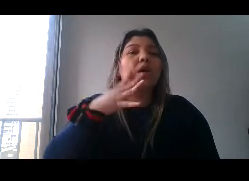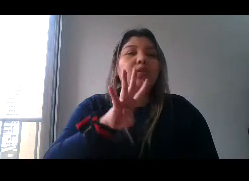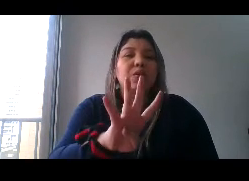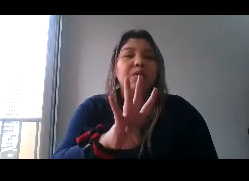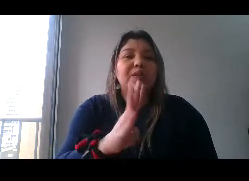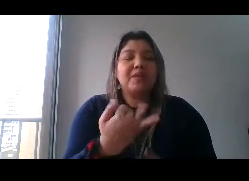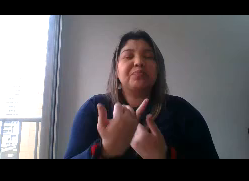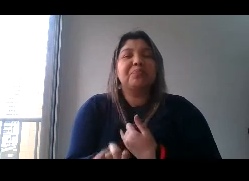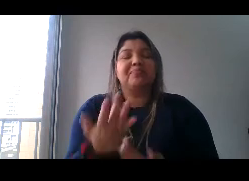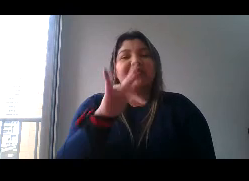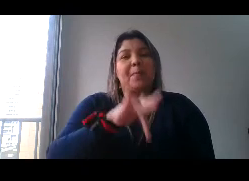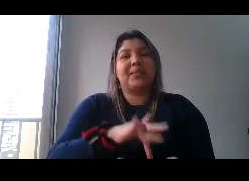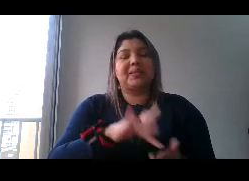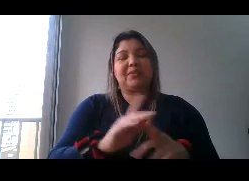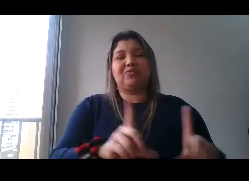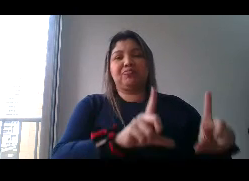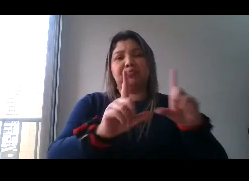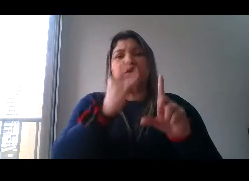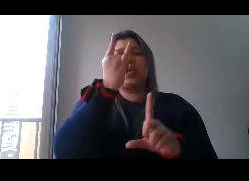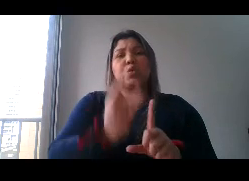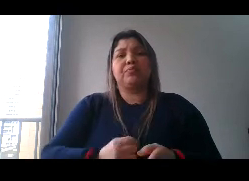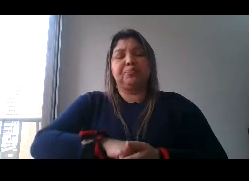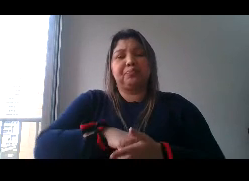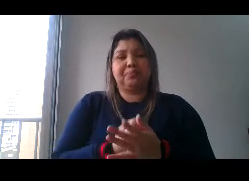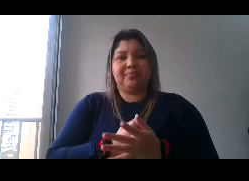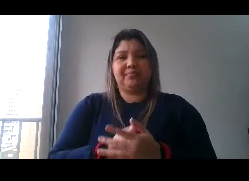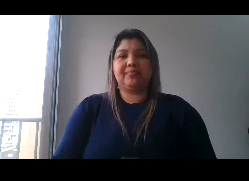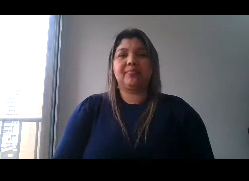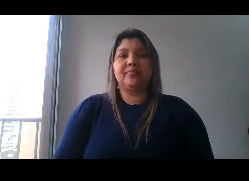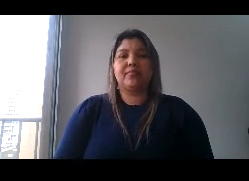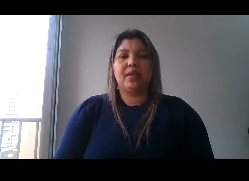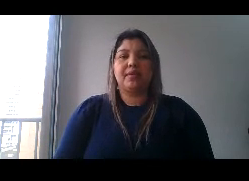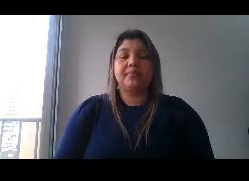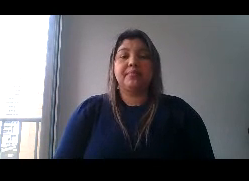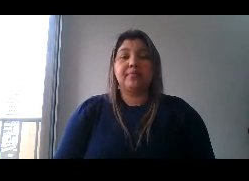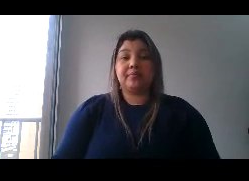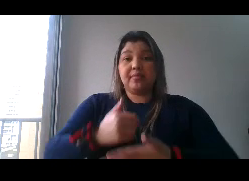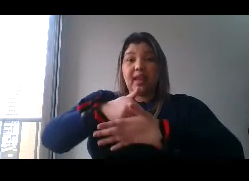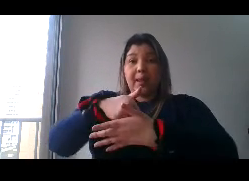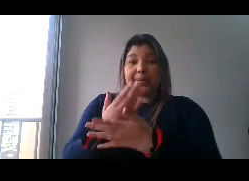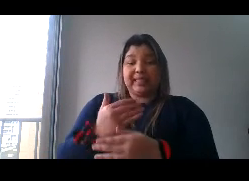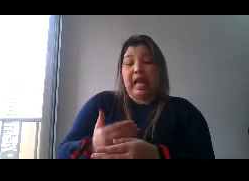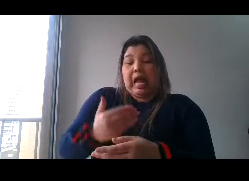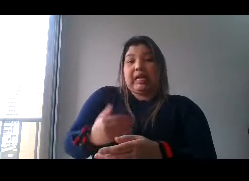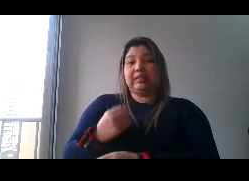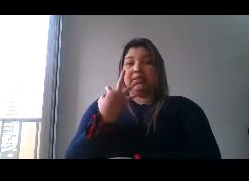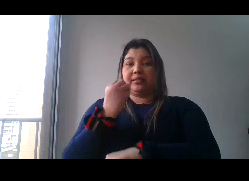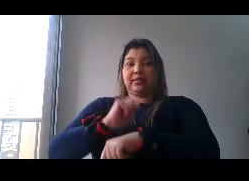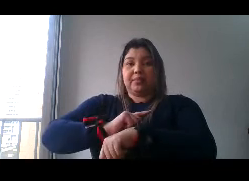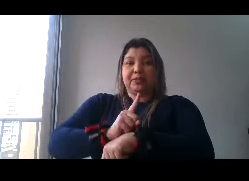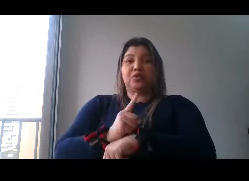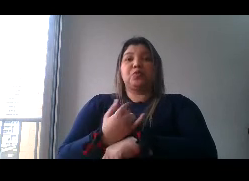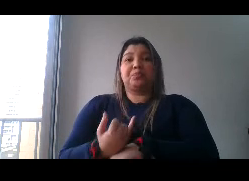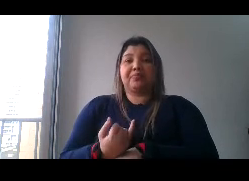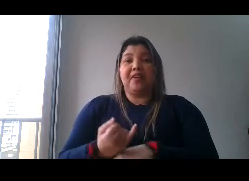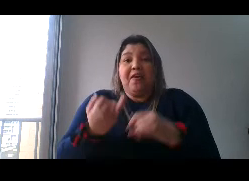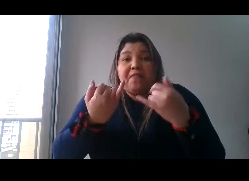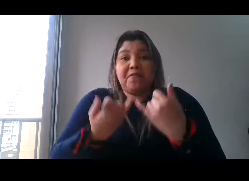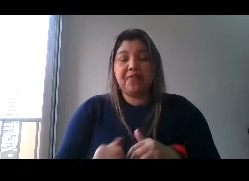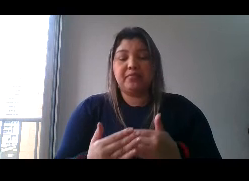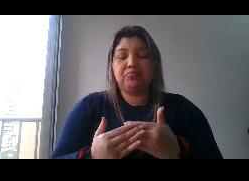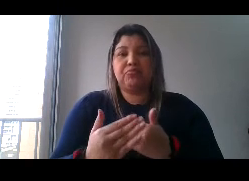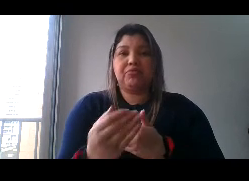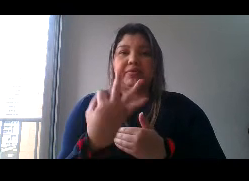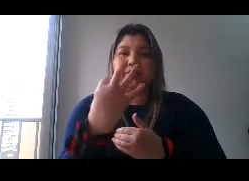encontrará activo media hora antes y después del acto educativo. También les recordamos que el video de